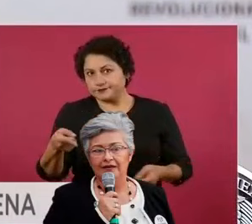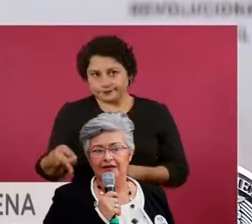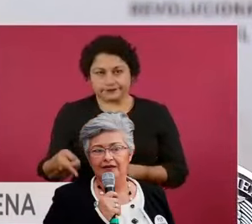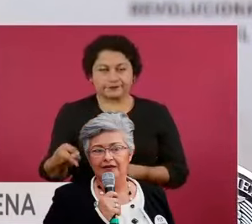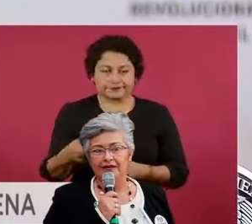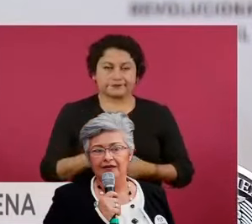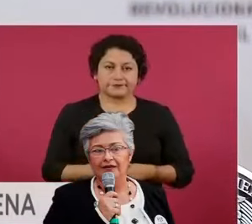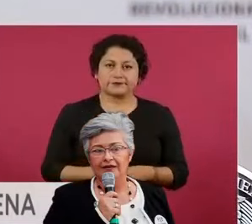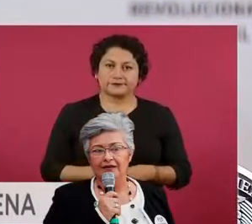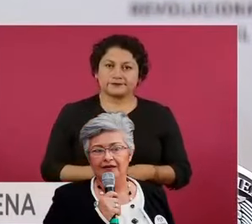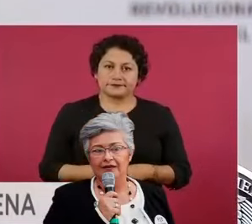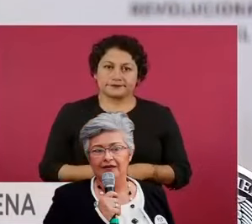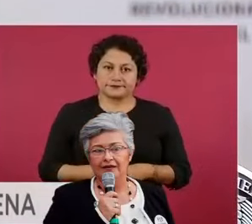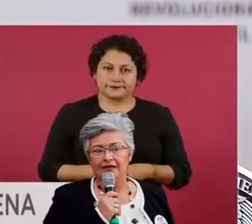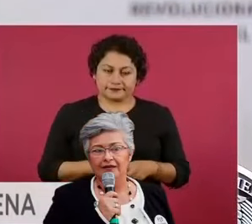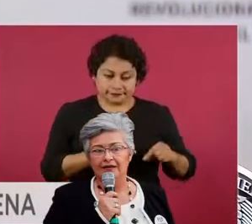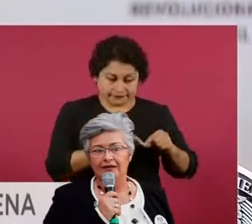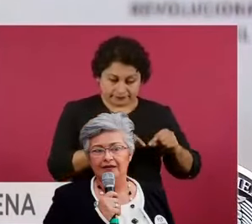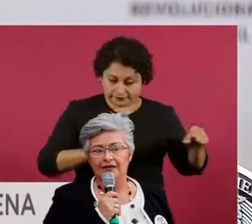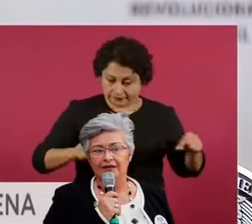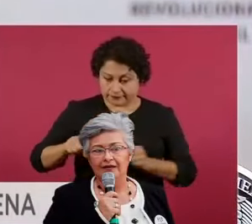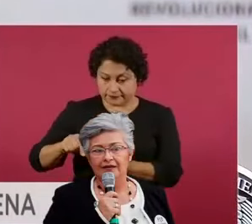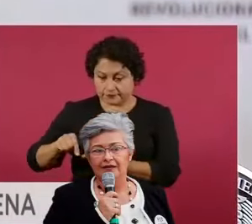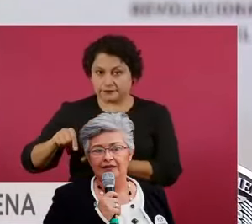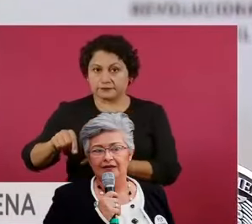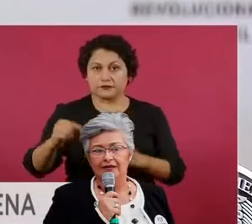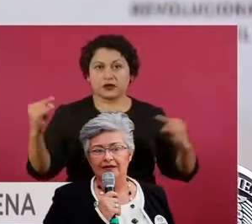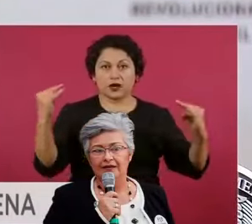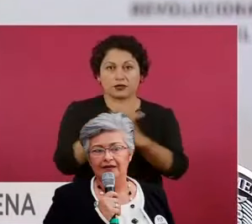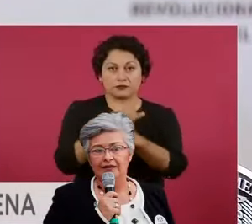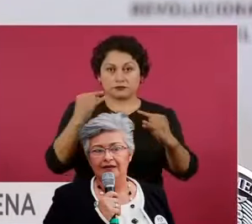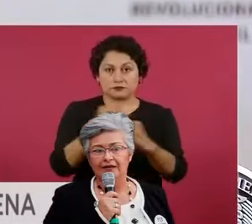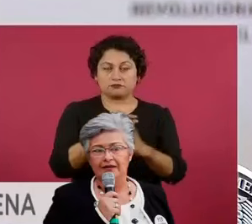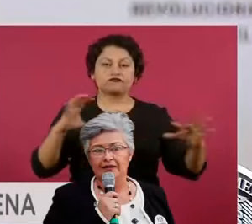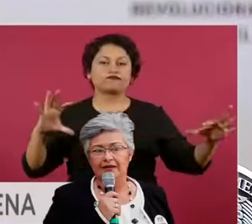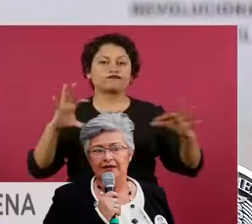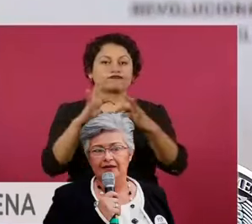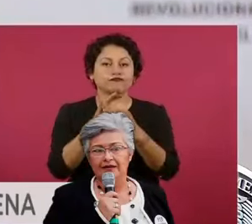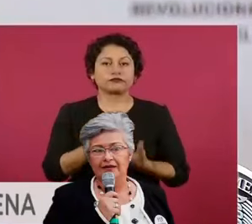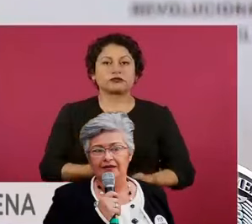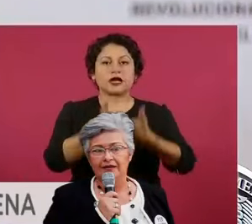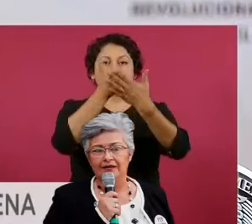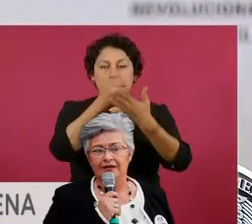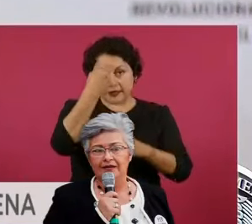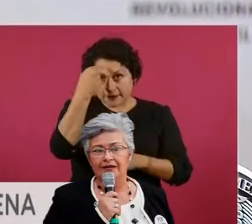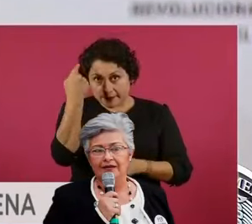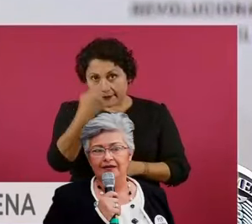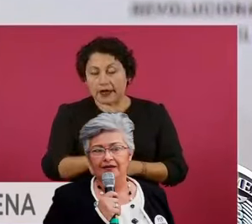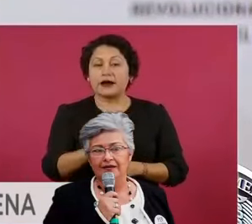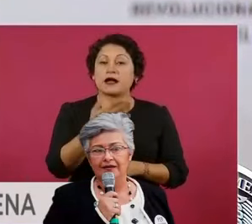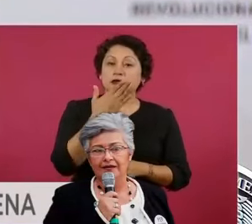experiencia. Eso nos habla de que quiere personajes sumisos que le obedezcan